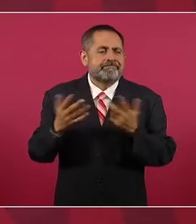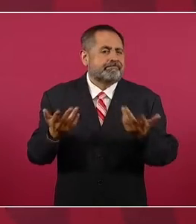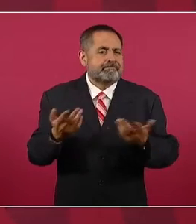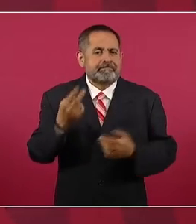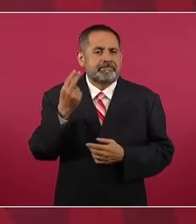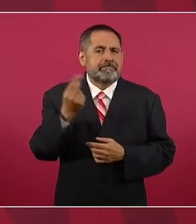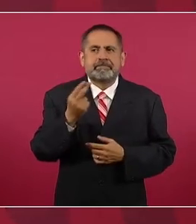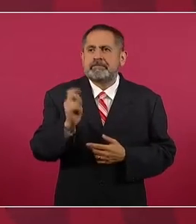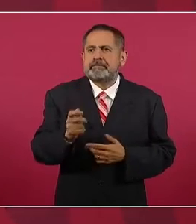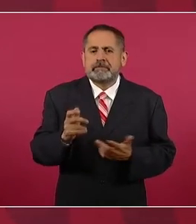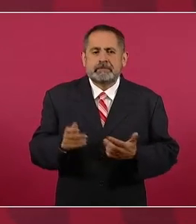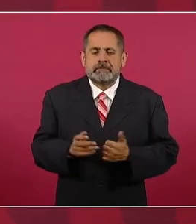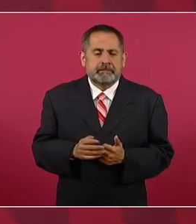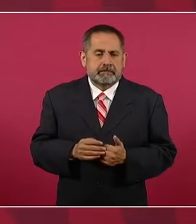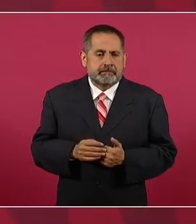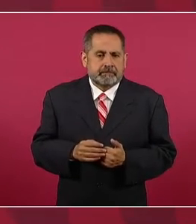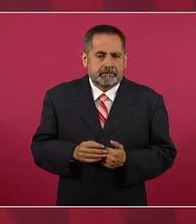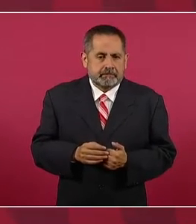de